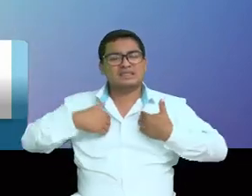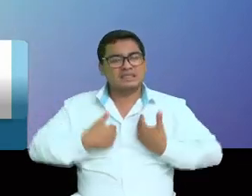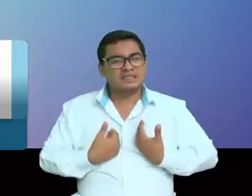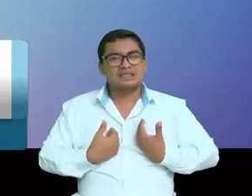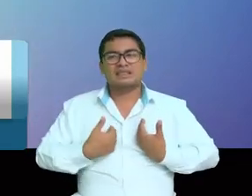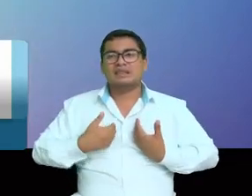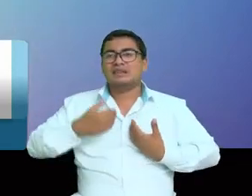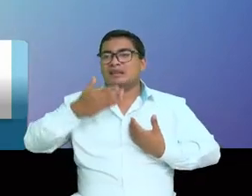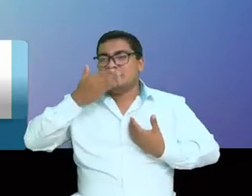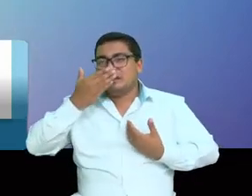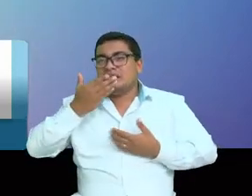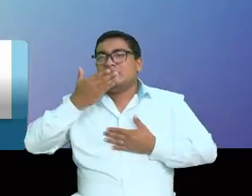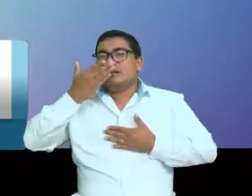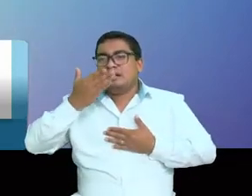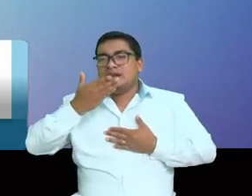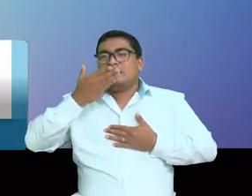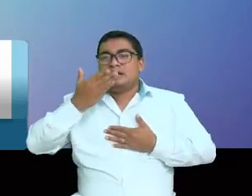respiración